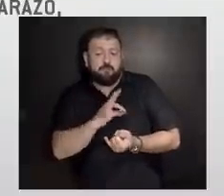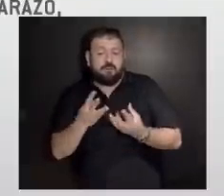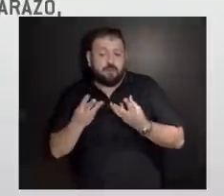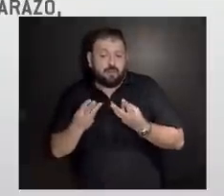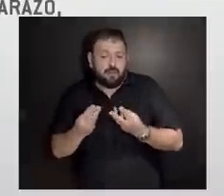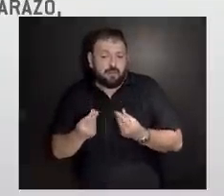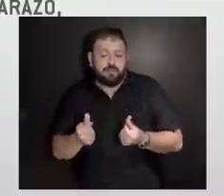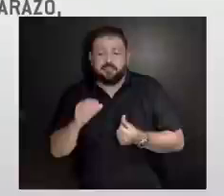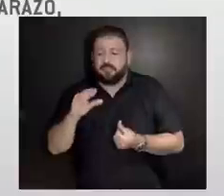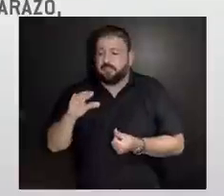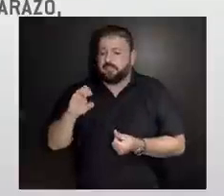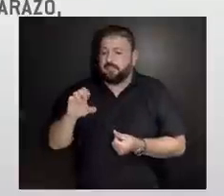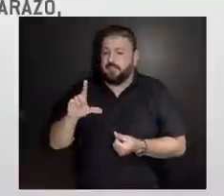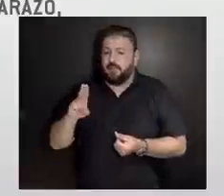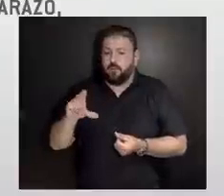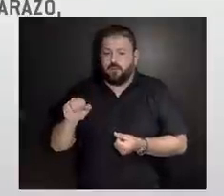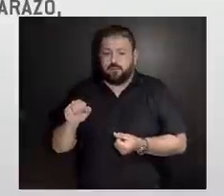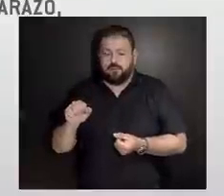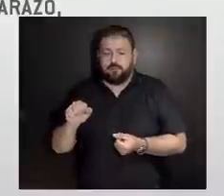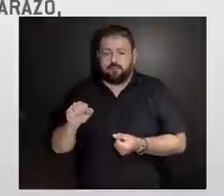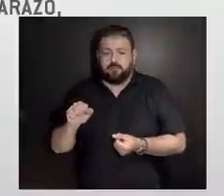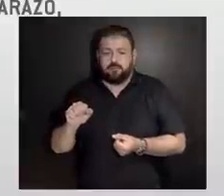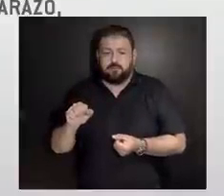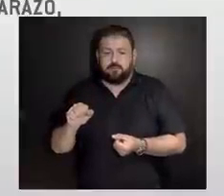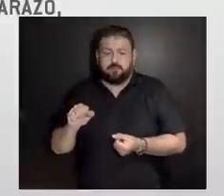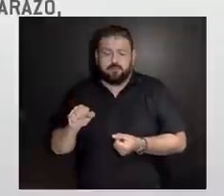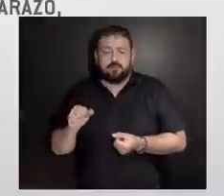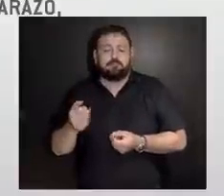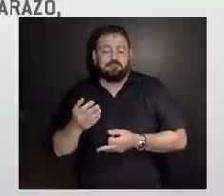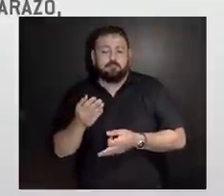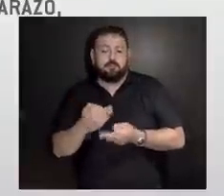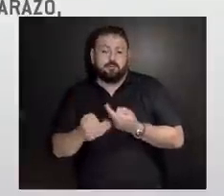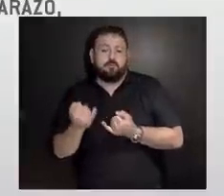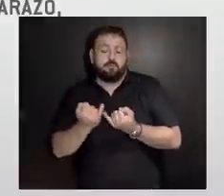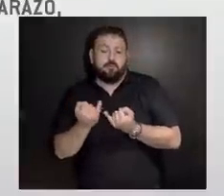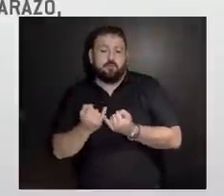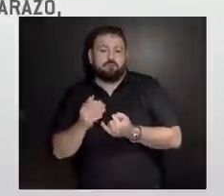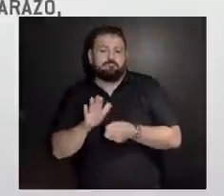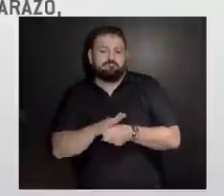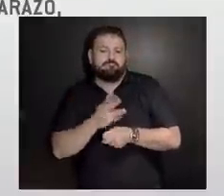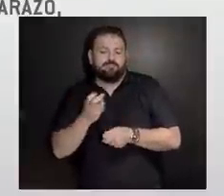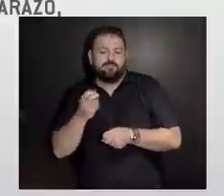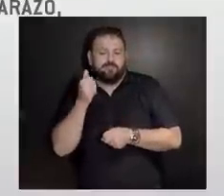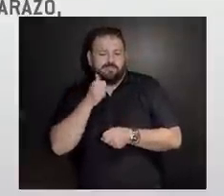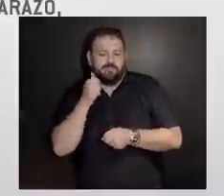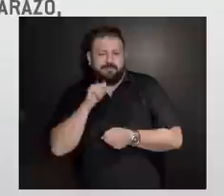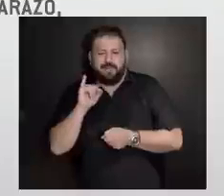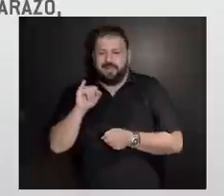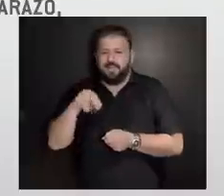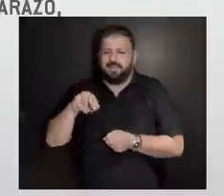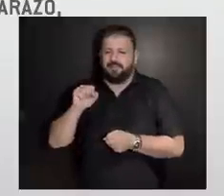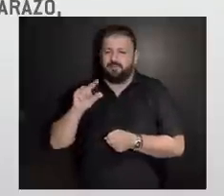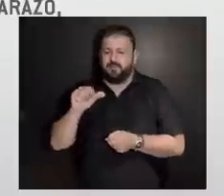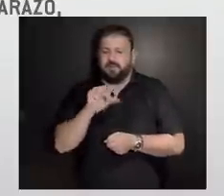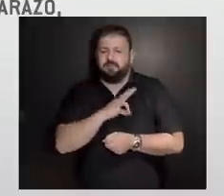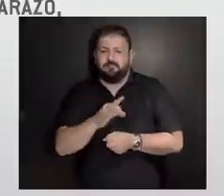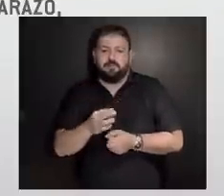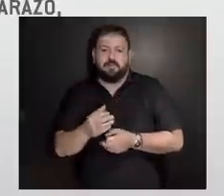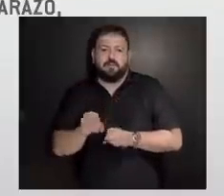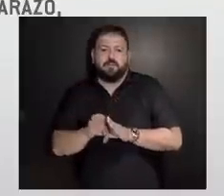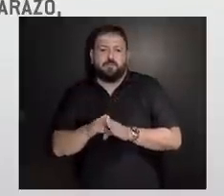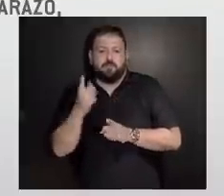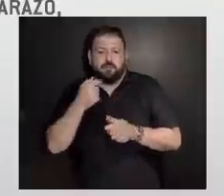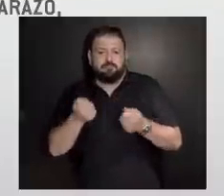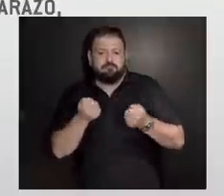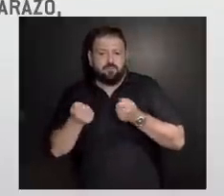estas células beta. O sea, puede generar una resistencia a la insulina que al mismo tiempo puede desencadenar el ataque a estas células beta